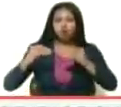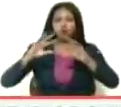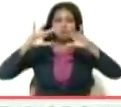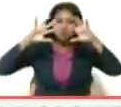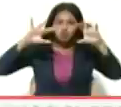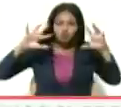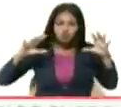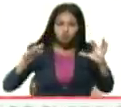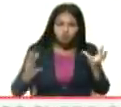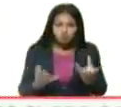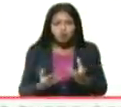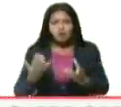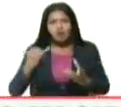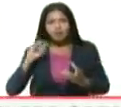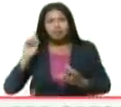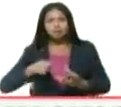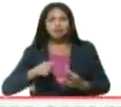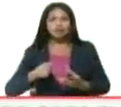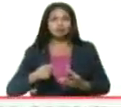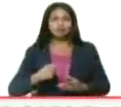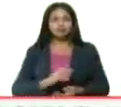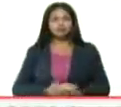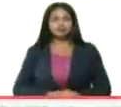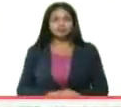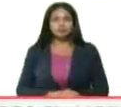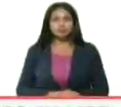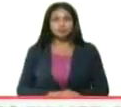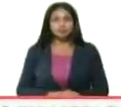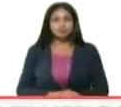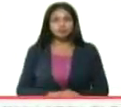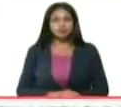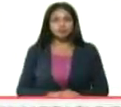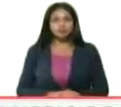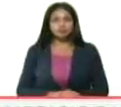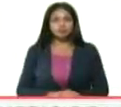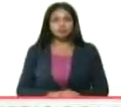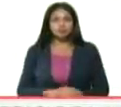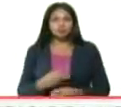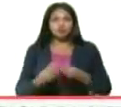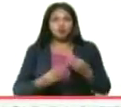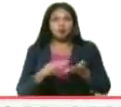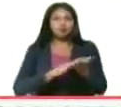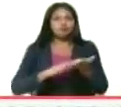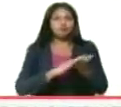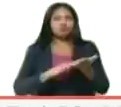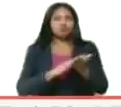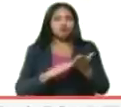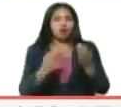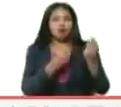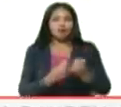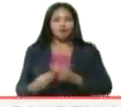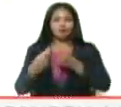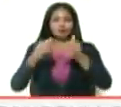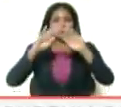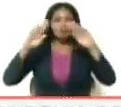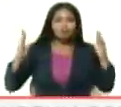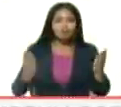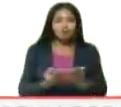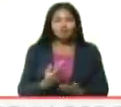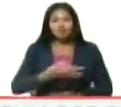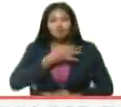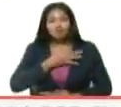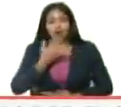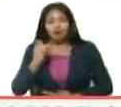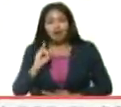y también el desarrollo económico social del mundo.